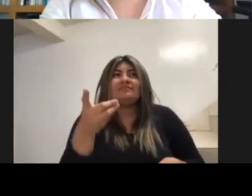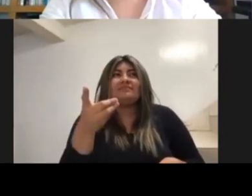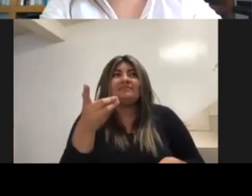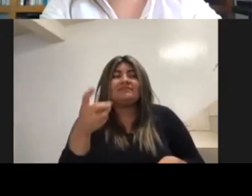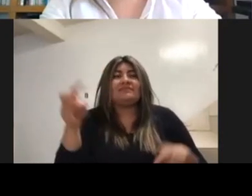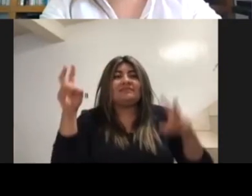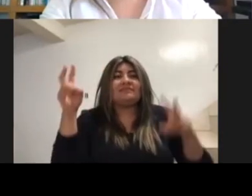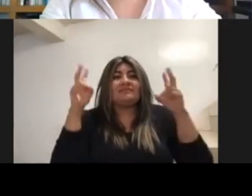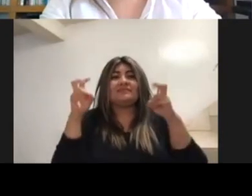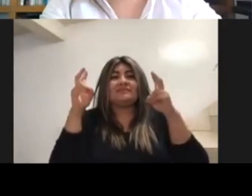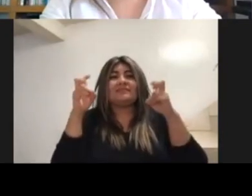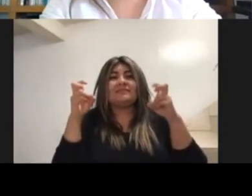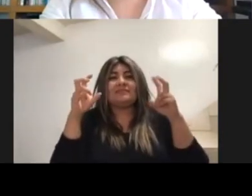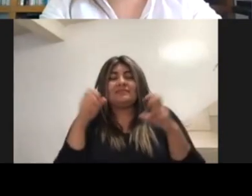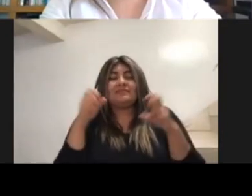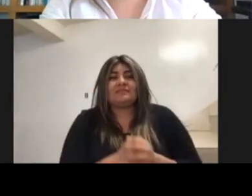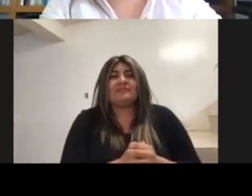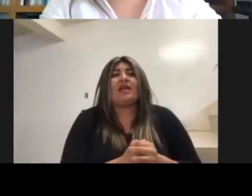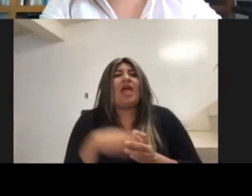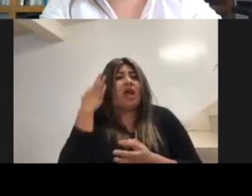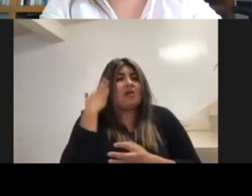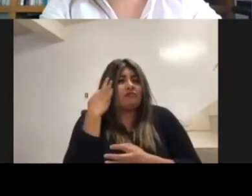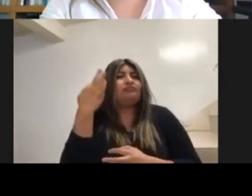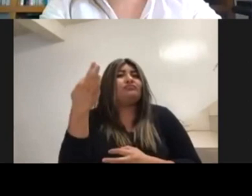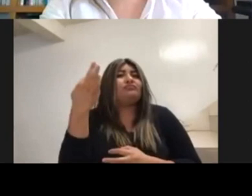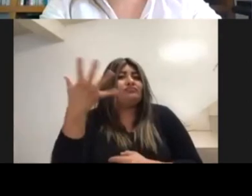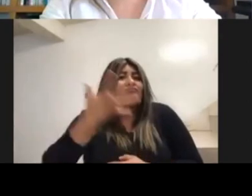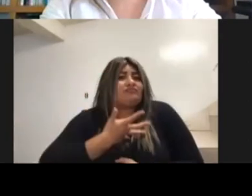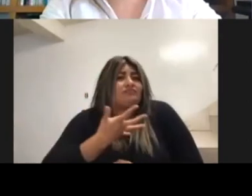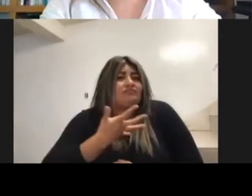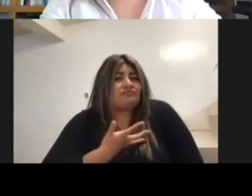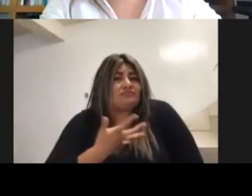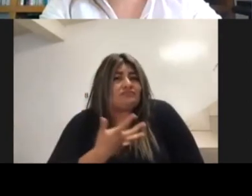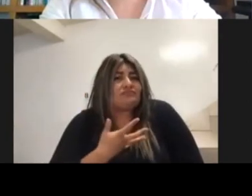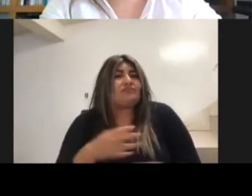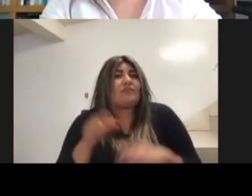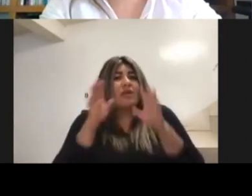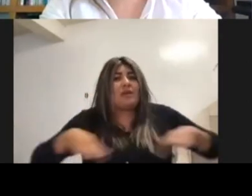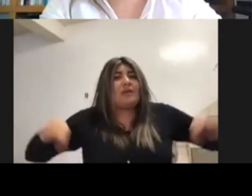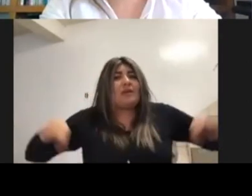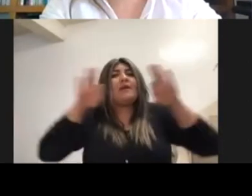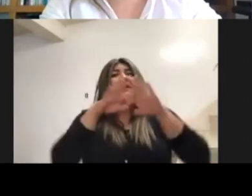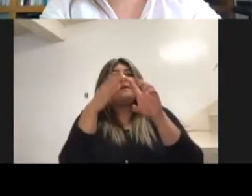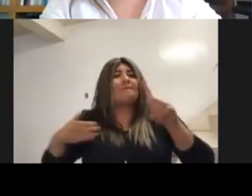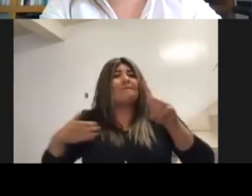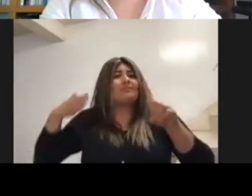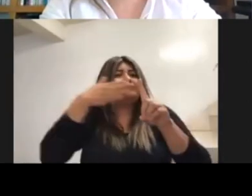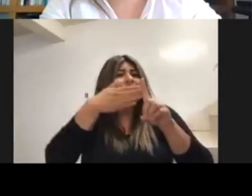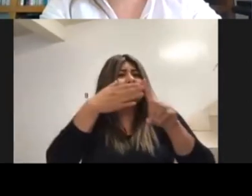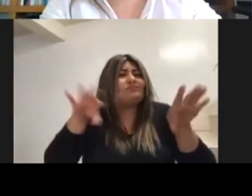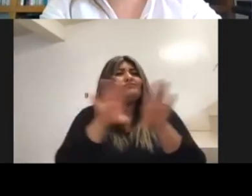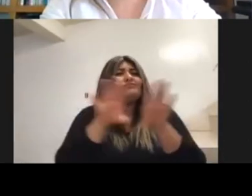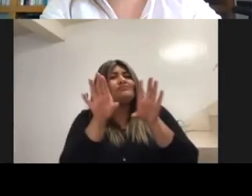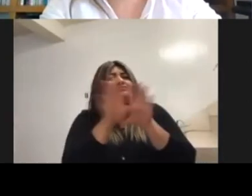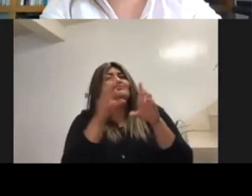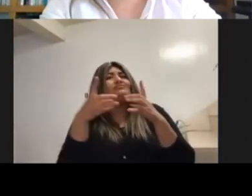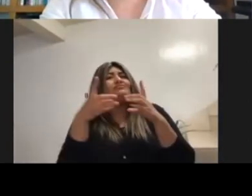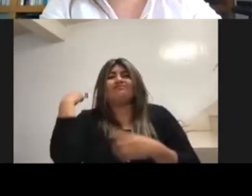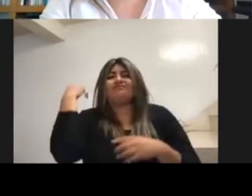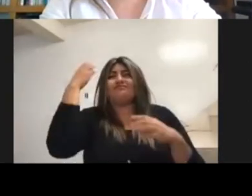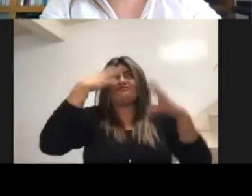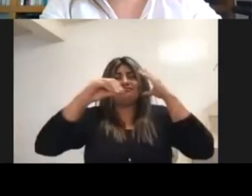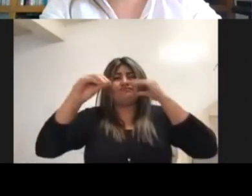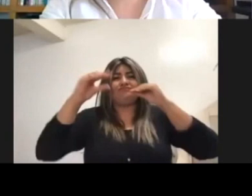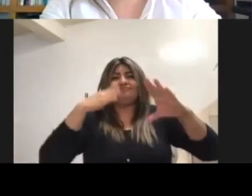poquito tiempo que tenemos. El reto principal es cómo enfocar esta enseñanza a distancia para que los niños no pierdan